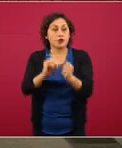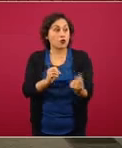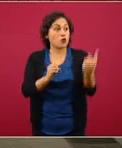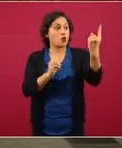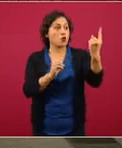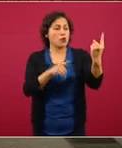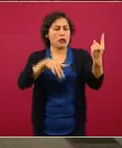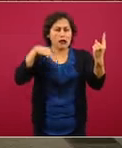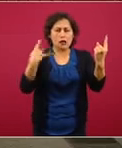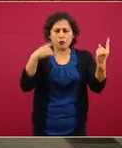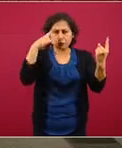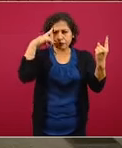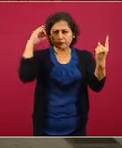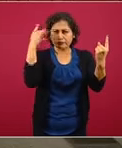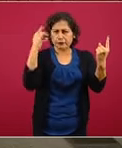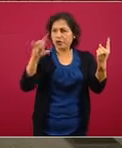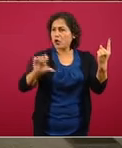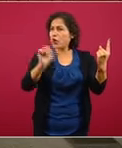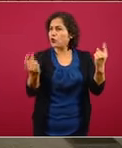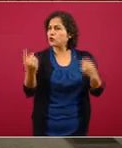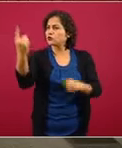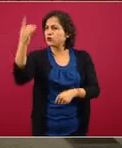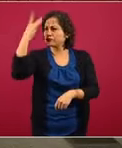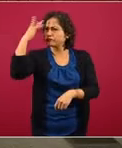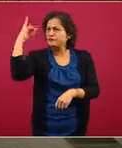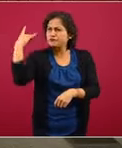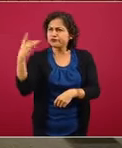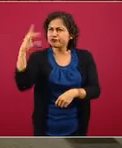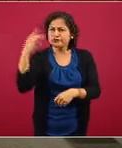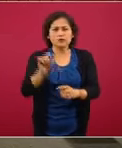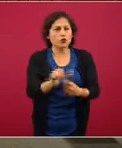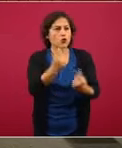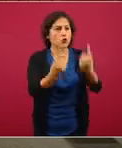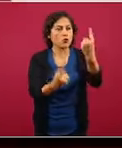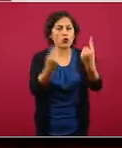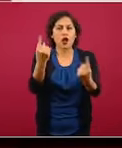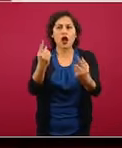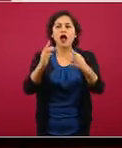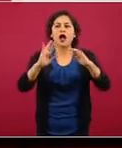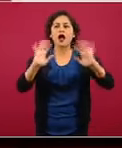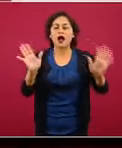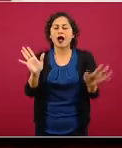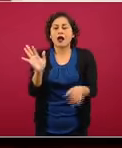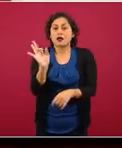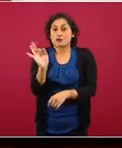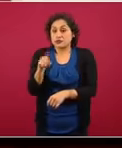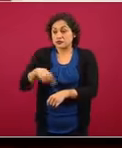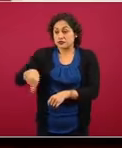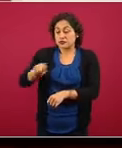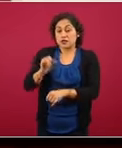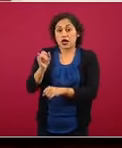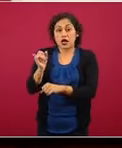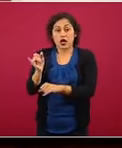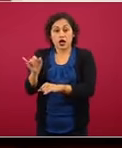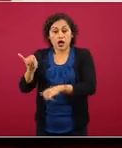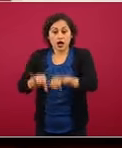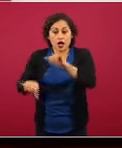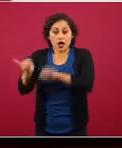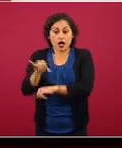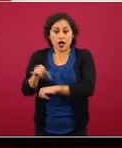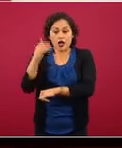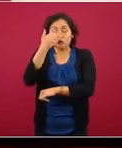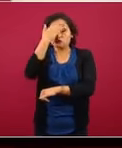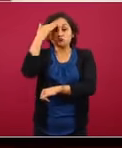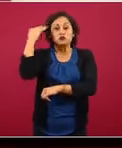también haya dolor de cabeza severo, dolor de cabeza, entonces veamos, bueno, algo que no vimos en la fase experimental